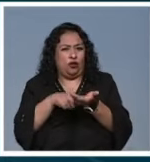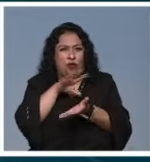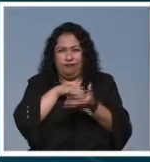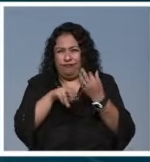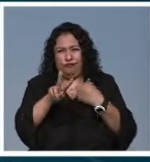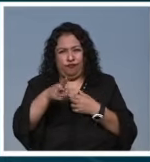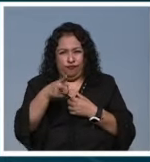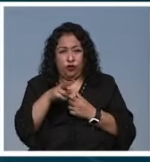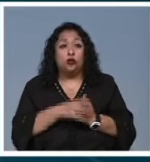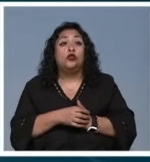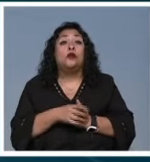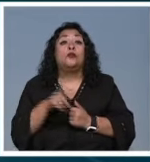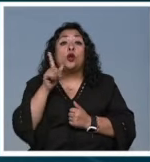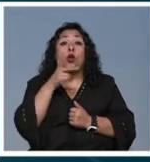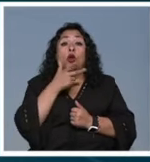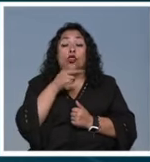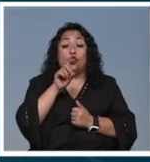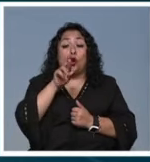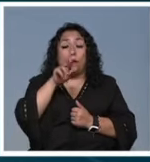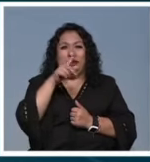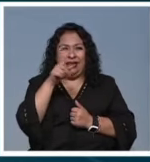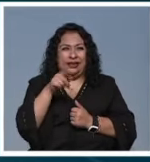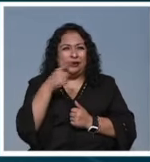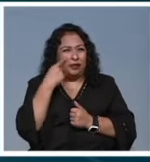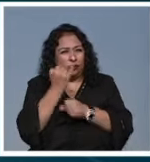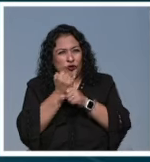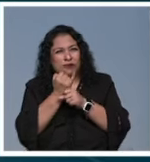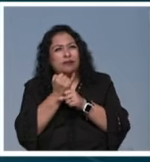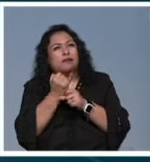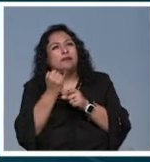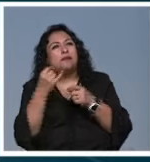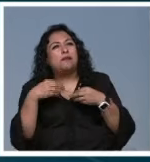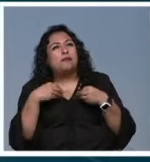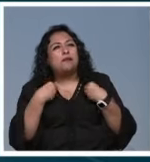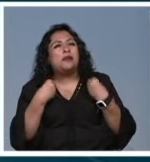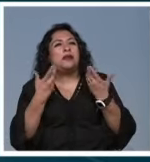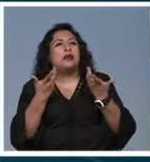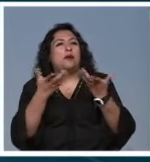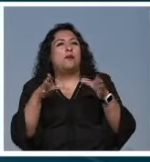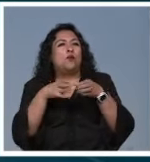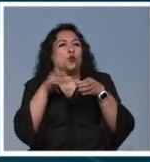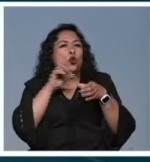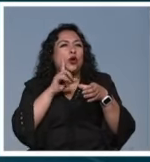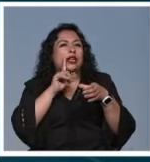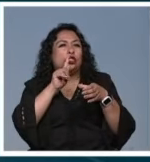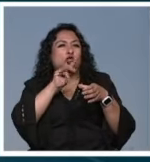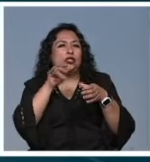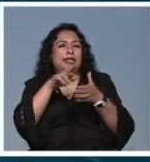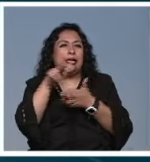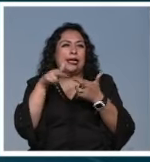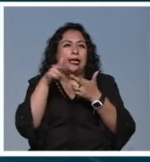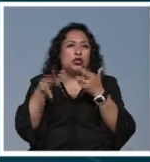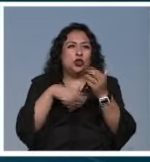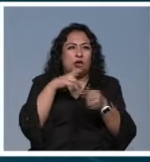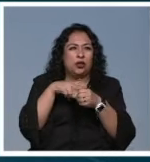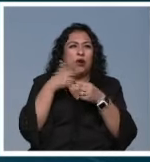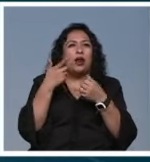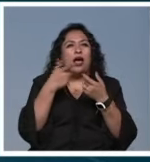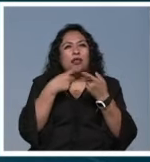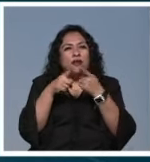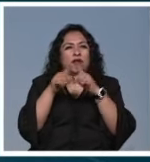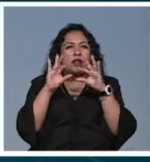pertenece? Domínguez Rubalcaba explora esta idea desde la vida de una familia de mujeres tzotziles y su relación con la naturaleza, jugando con